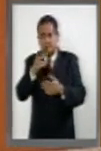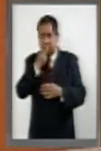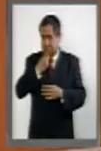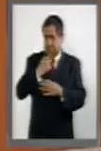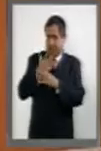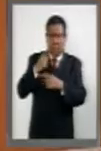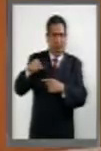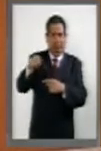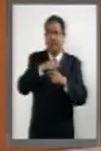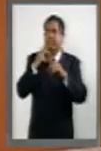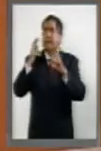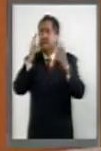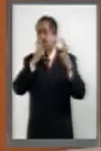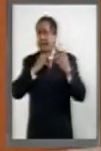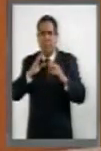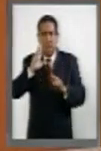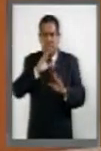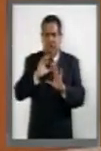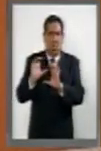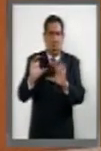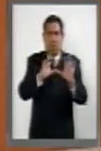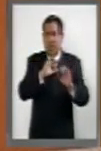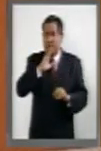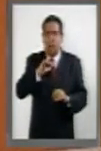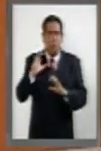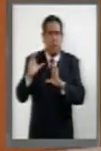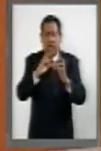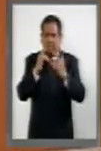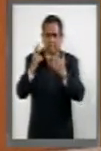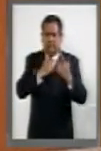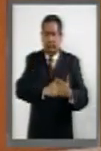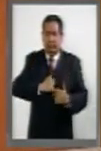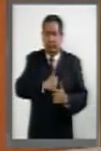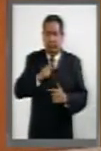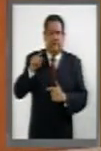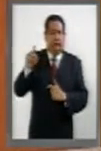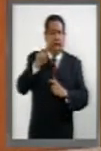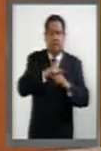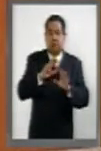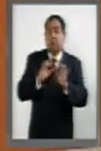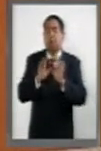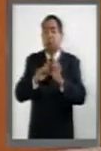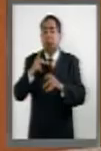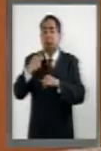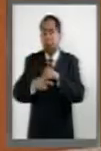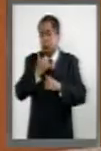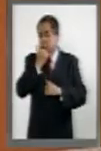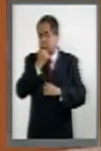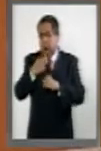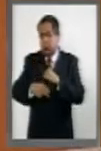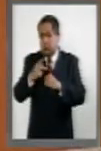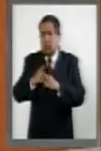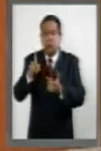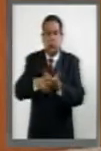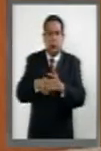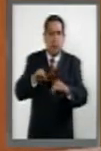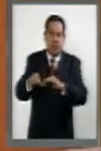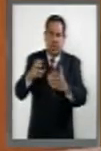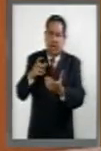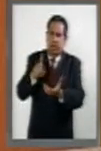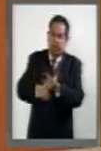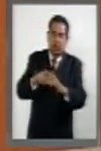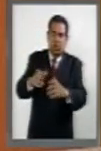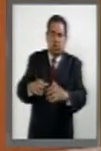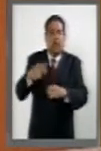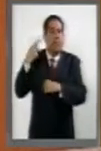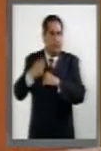e instrumentos se encuentran en muy malas condiciones, lo que incrementa aún más el riesgo que conlleva trabajar ya en estas áreas,